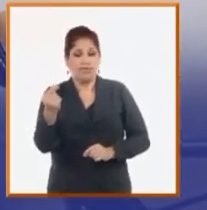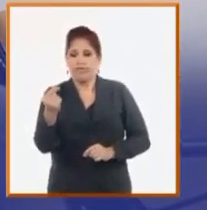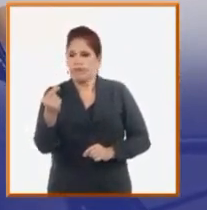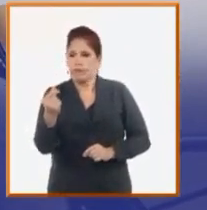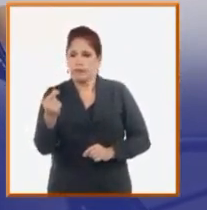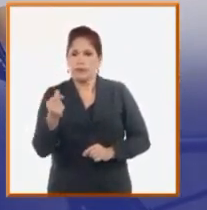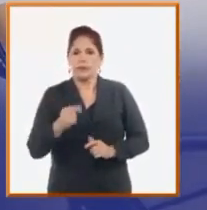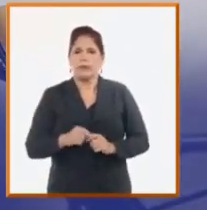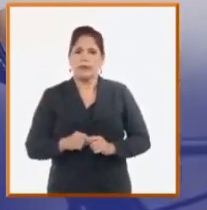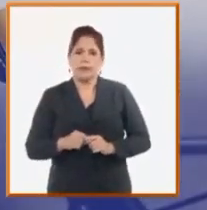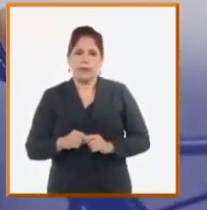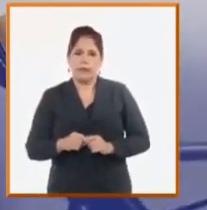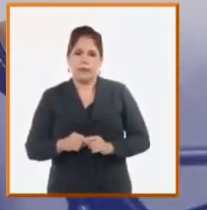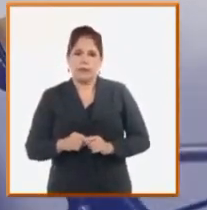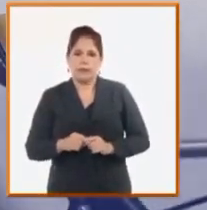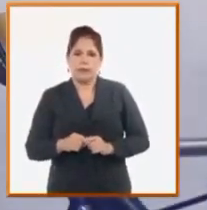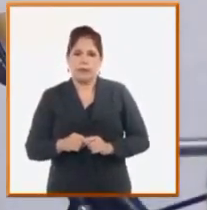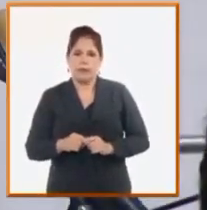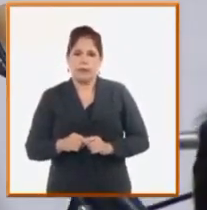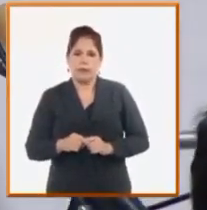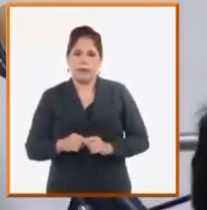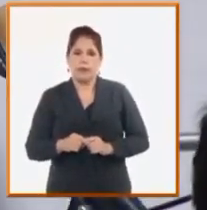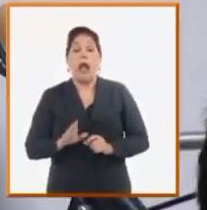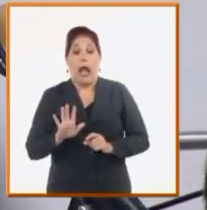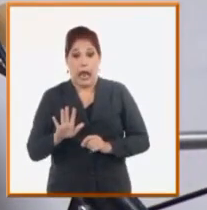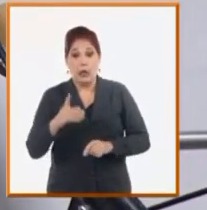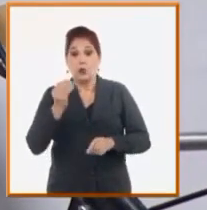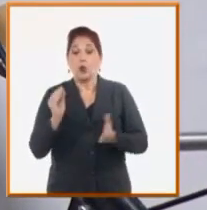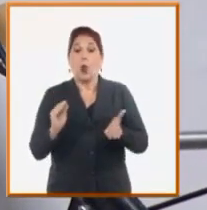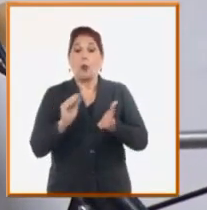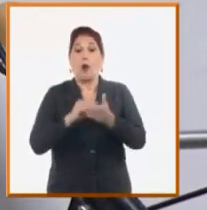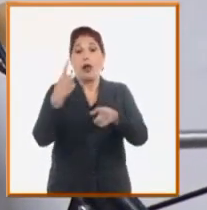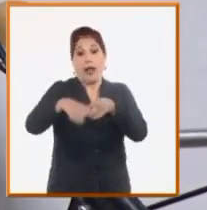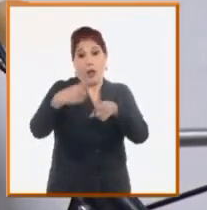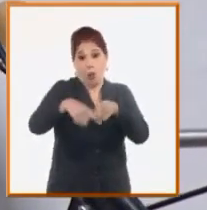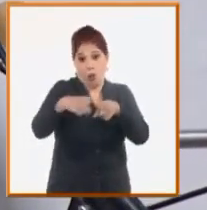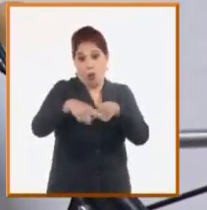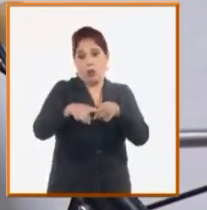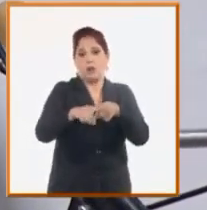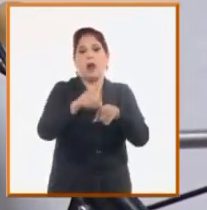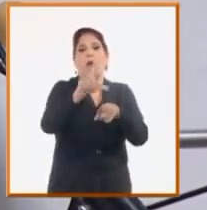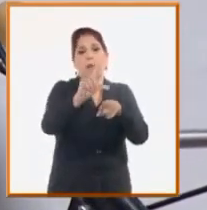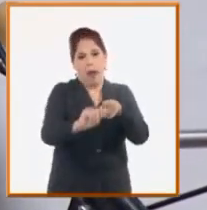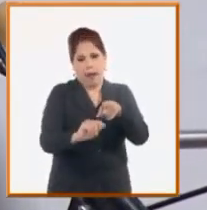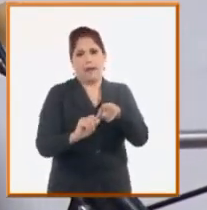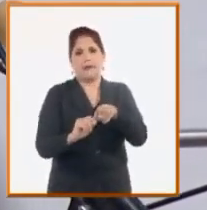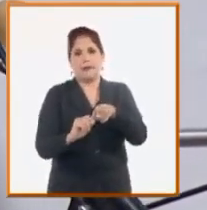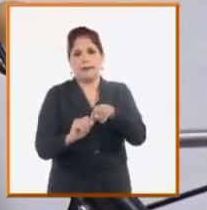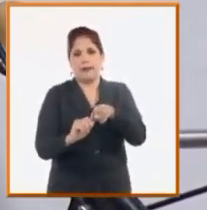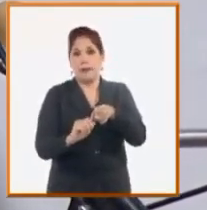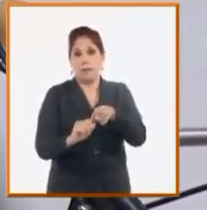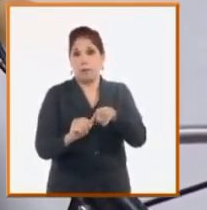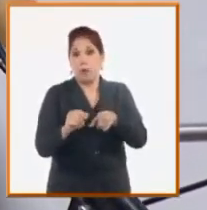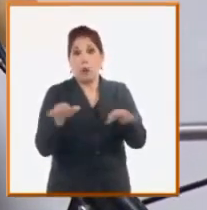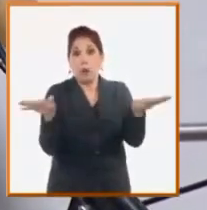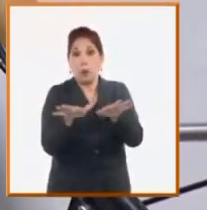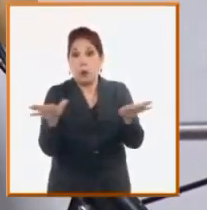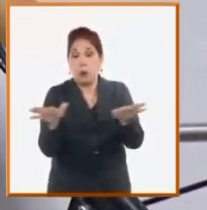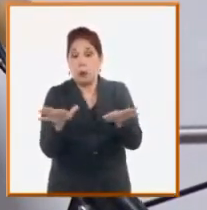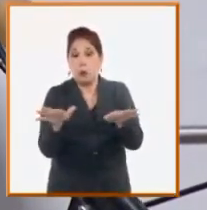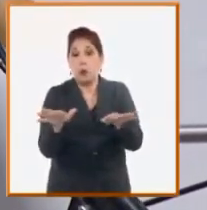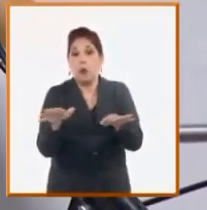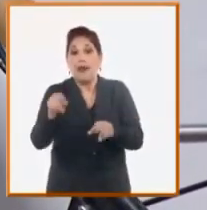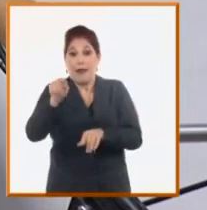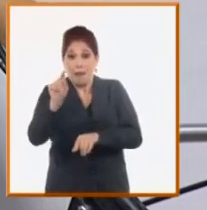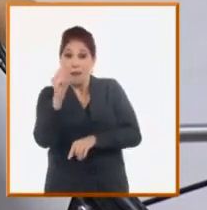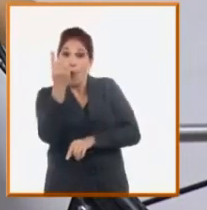los precios? La oferta de la producción. ¿Bien? ¿Qué problema